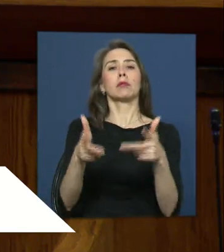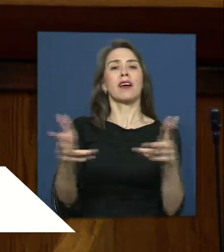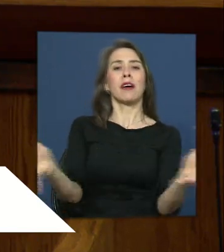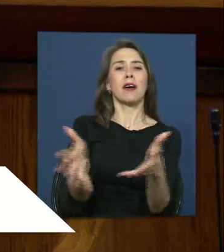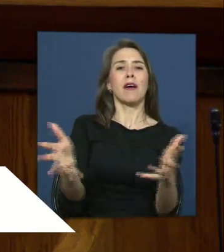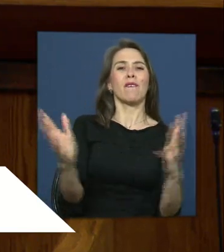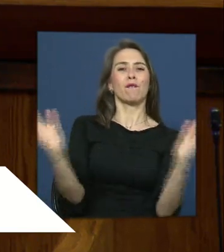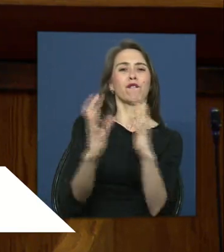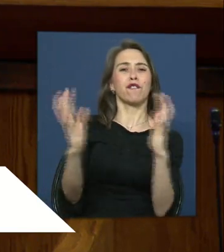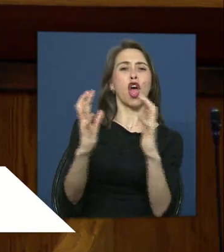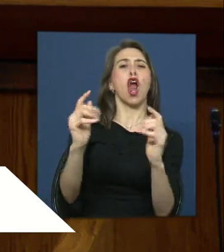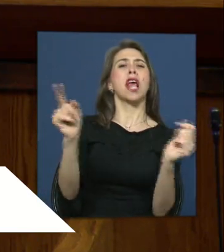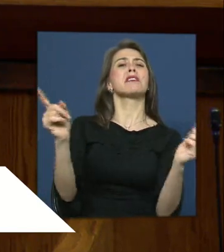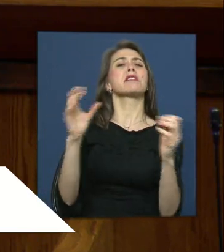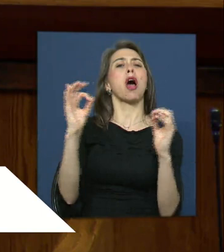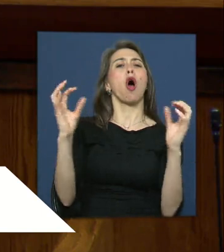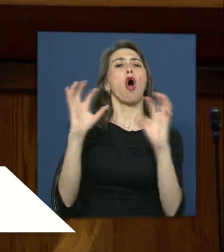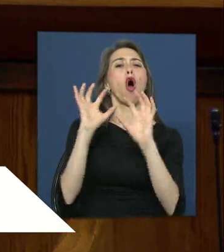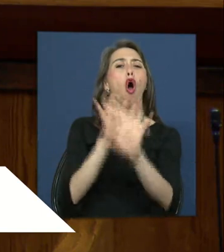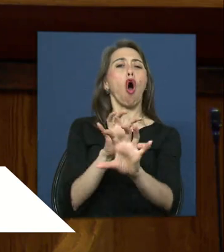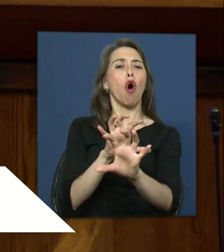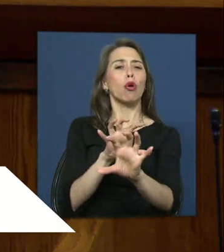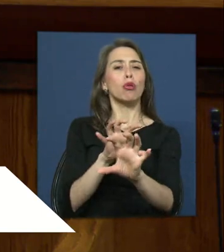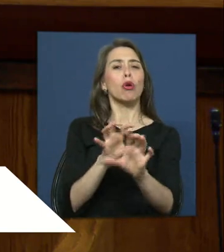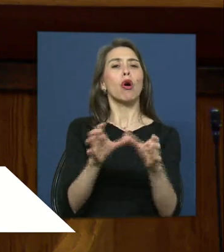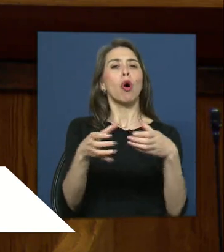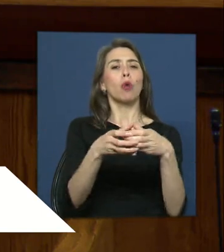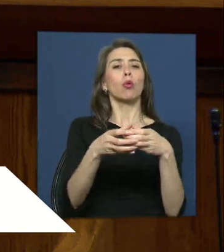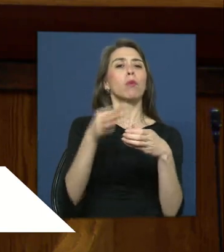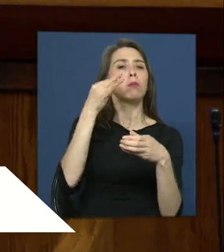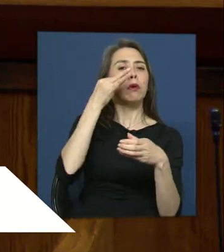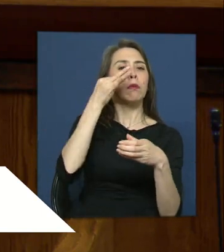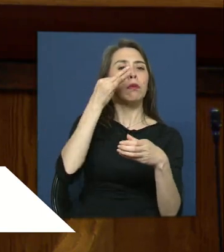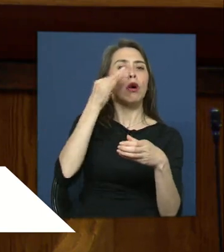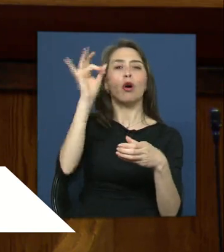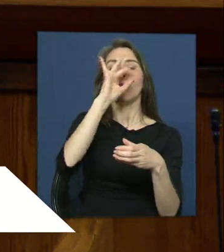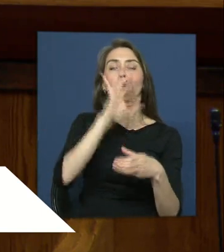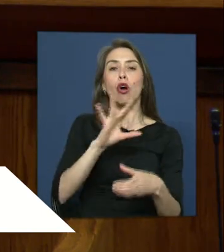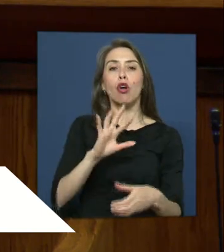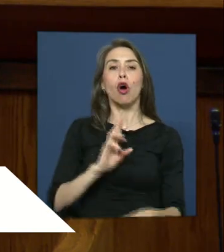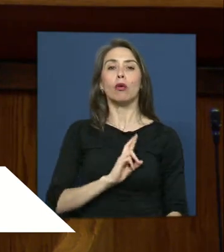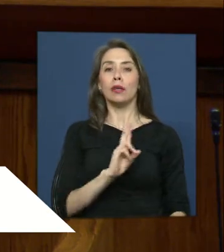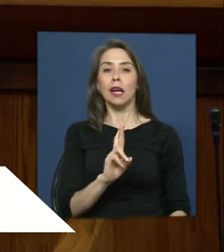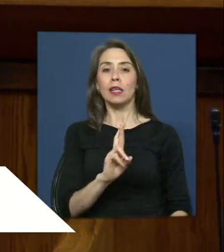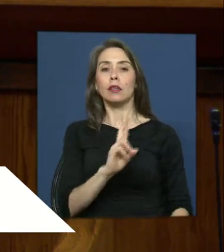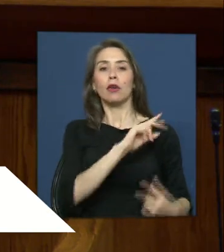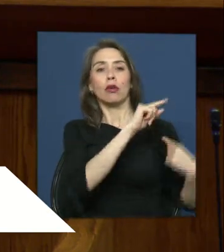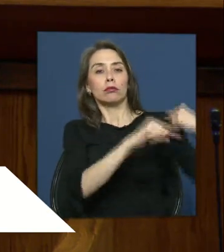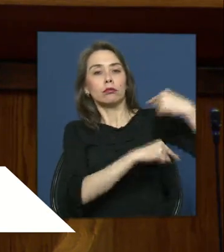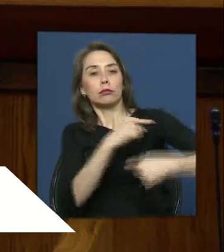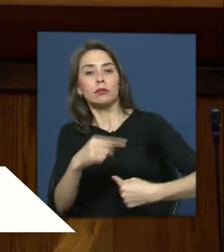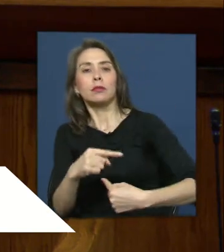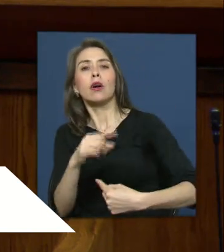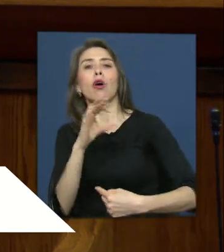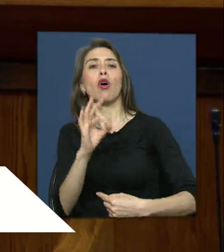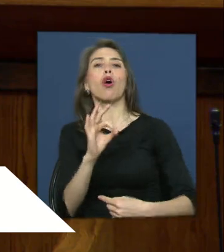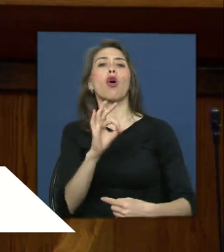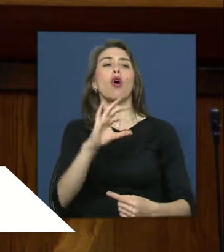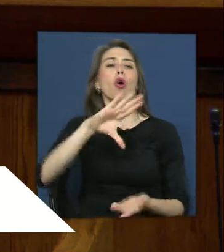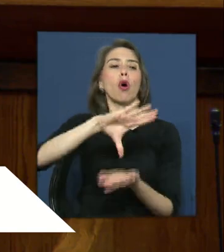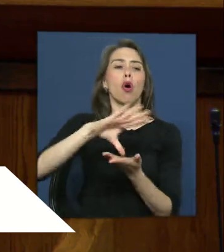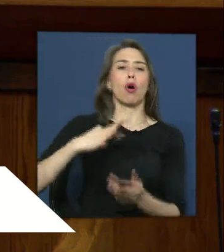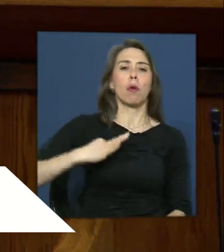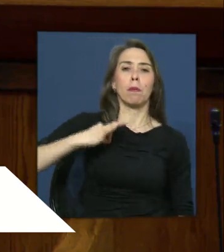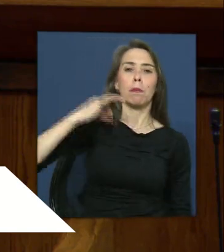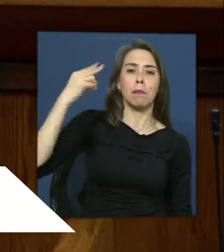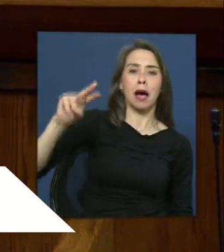o al odio en contra de grupos definidos por su raza, color, religión, descendencia, nacionalidad, orientación